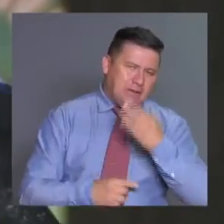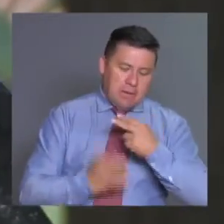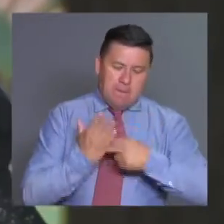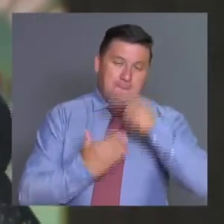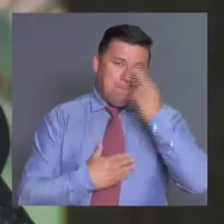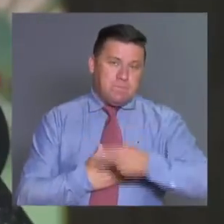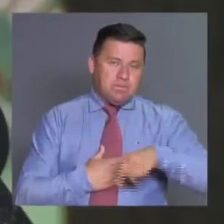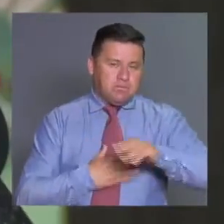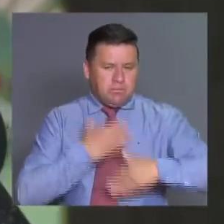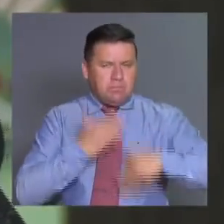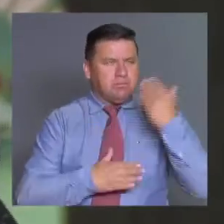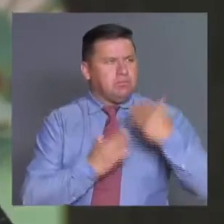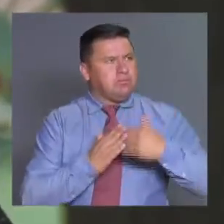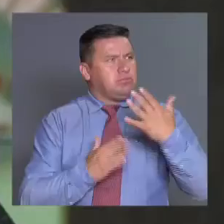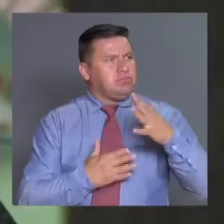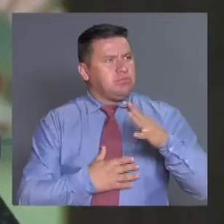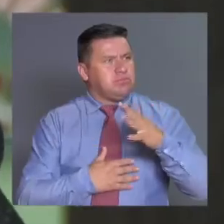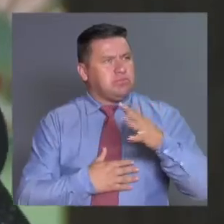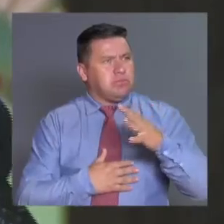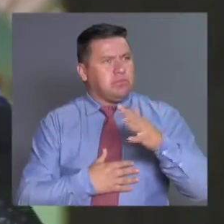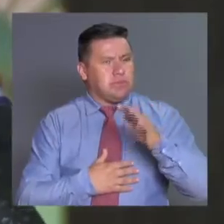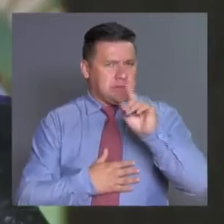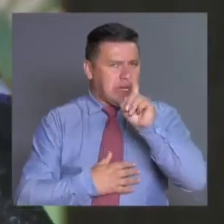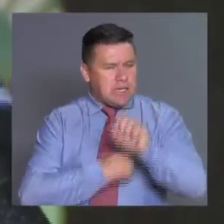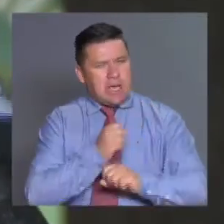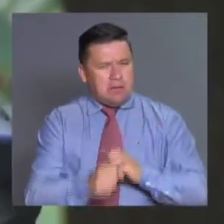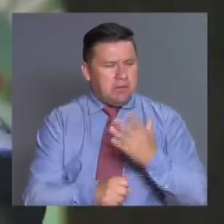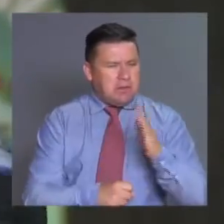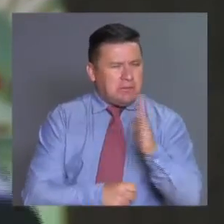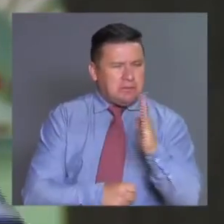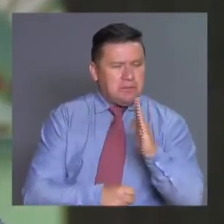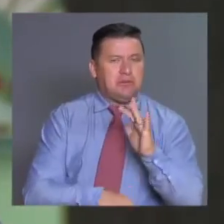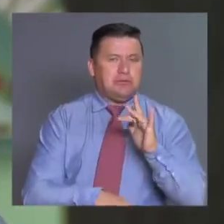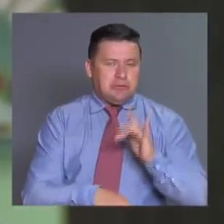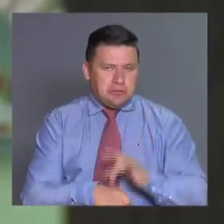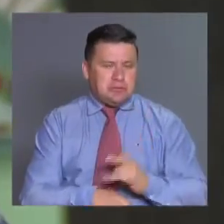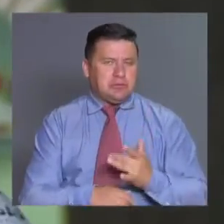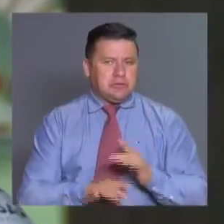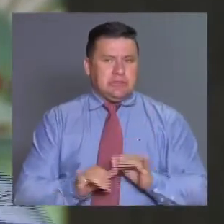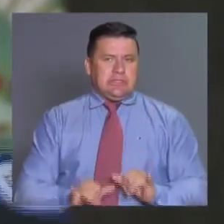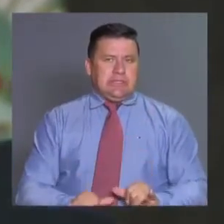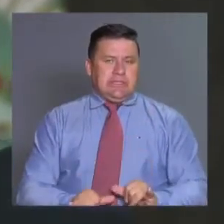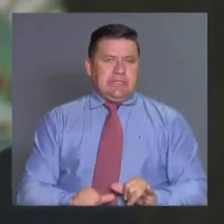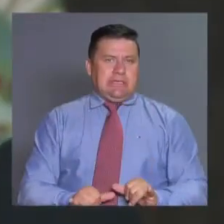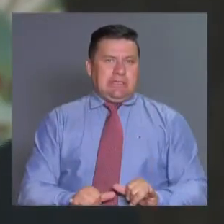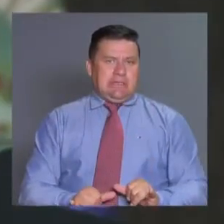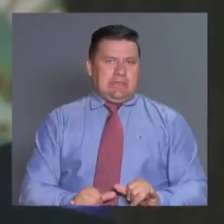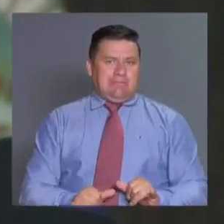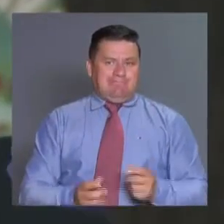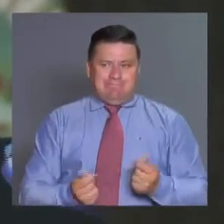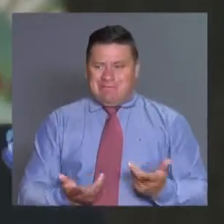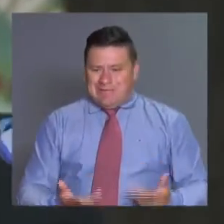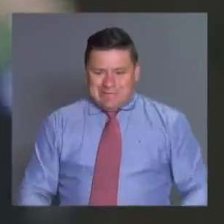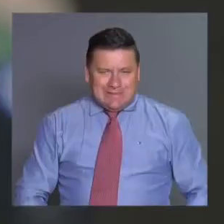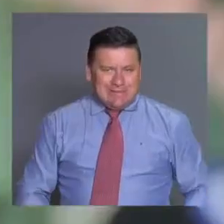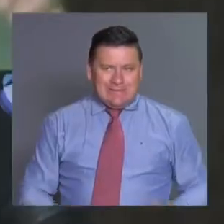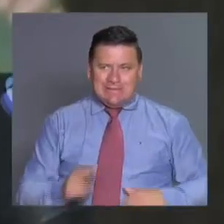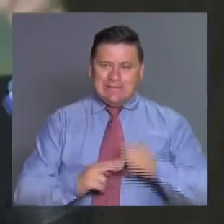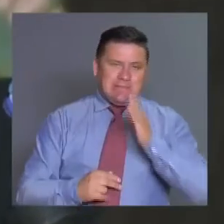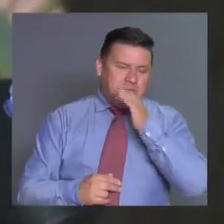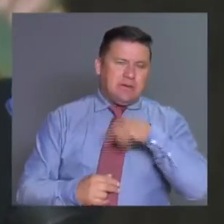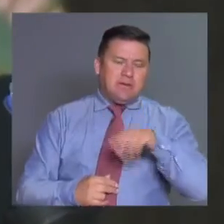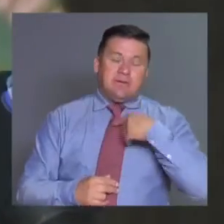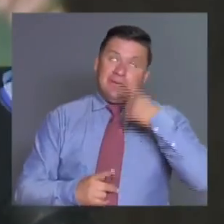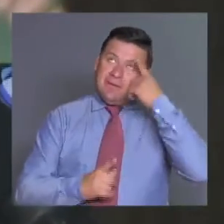proyecto lo iniciamos hace seis años más o menos tocó hacer un receso por cuestiones de recursos nos tocó para la obra